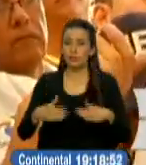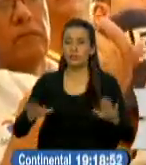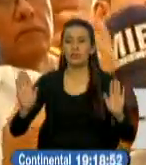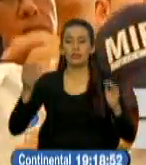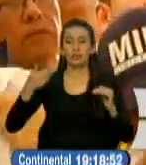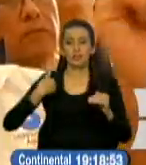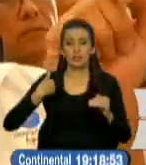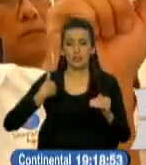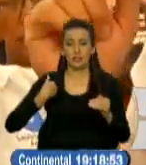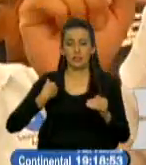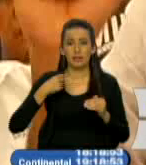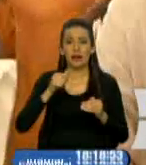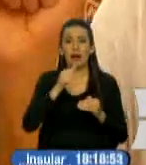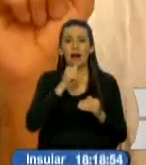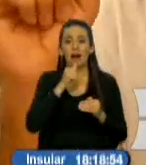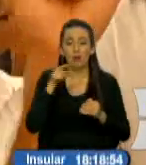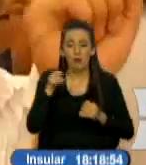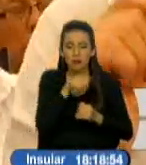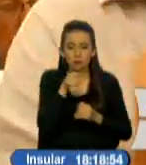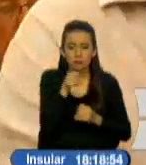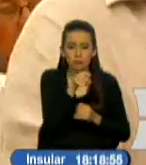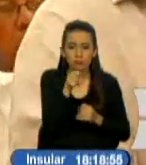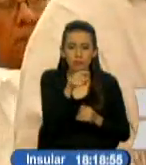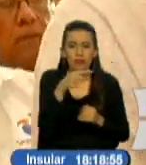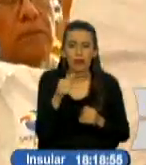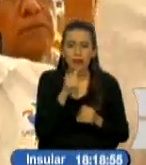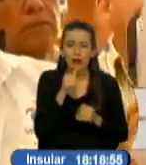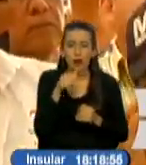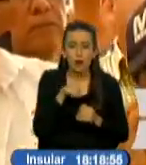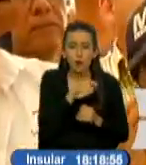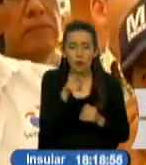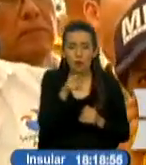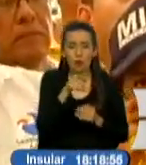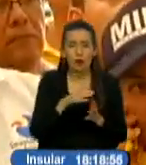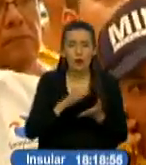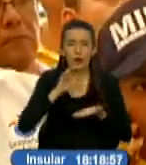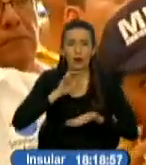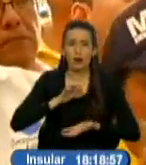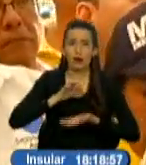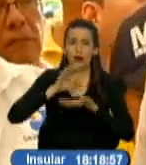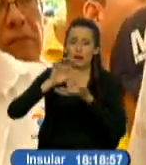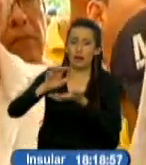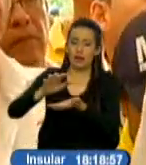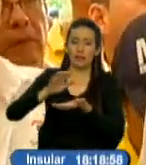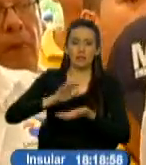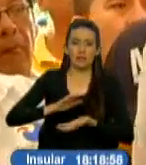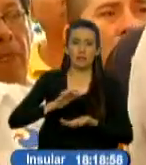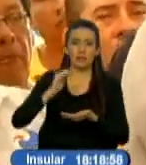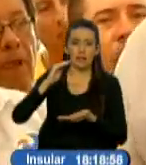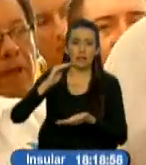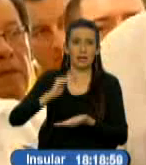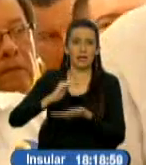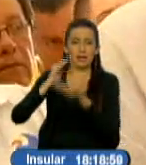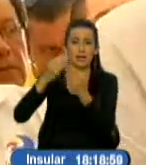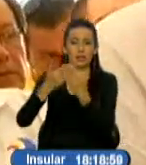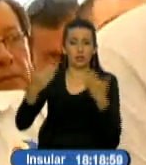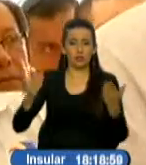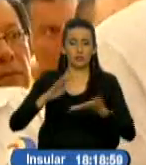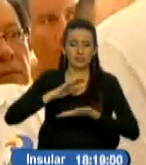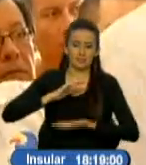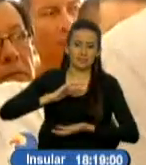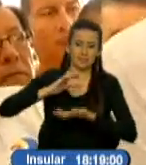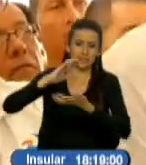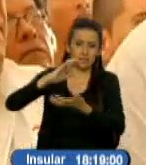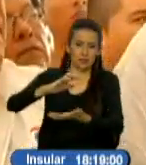riego recibirán el kit agrícola subsidiado. Javier, me corrigen si digo alguna imprecisión, porque somos